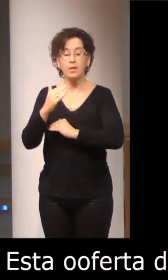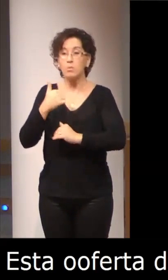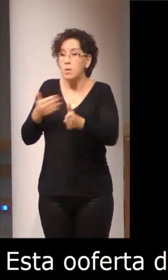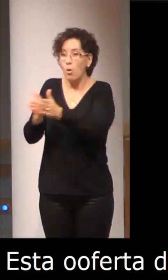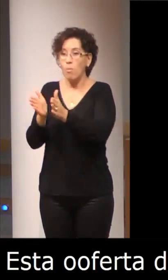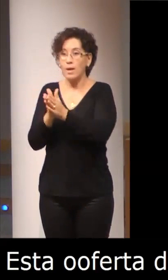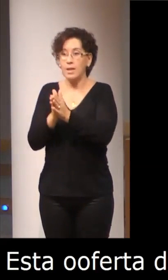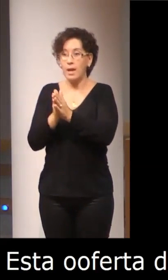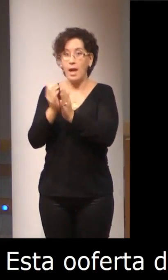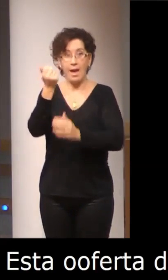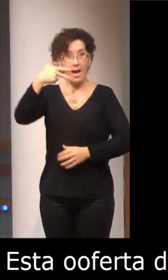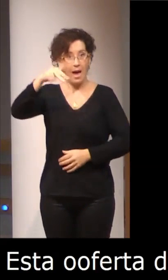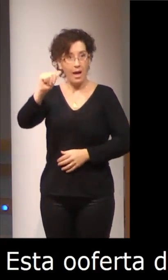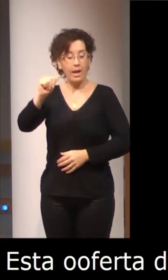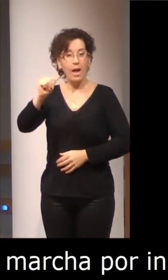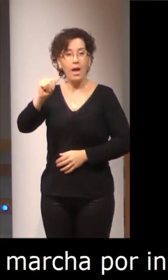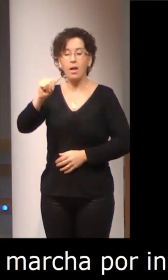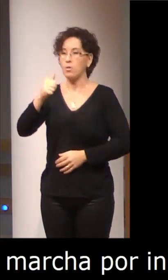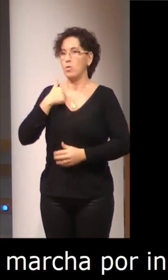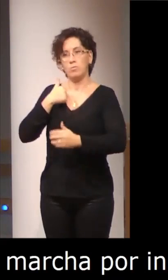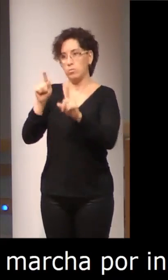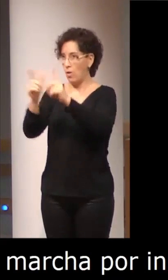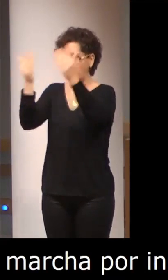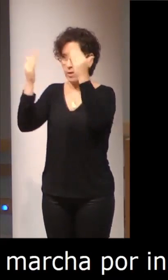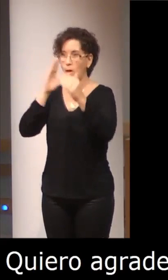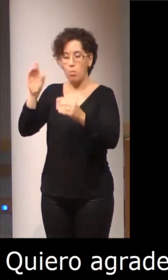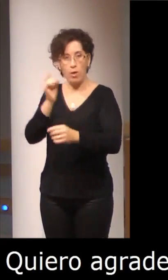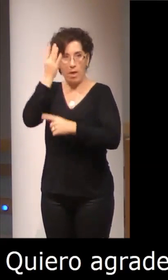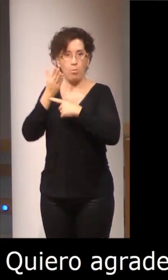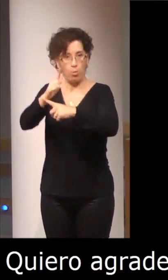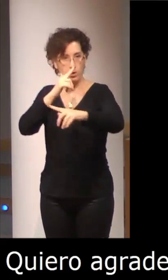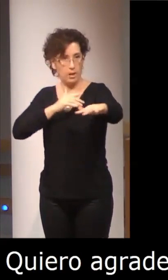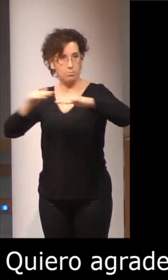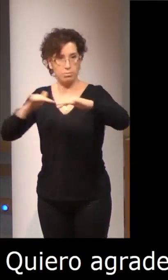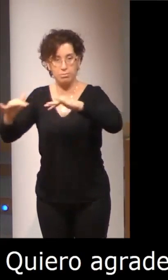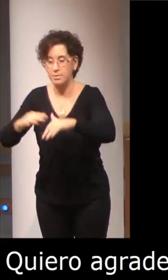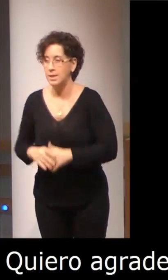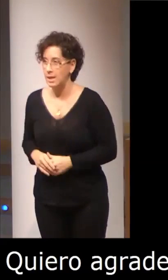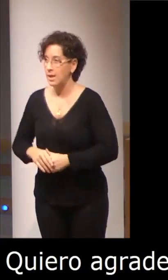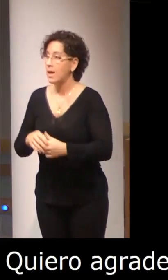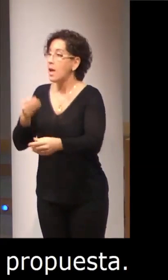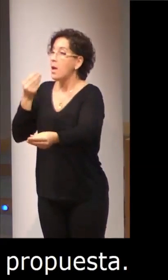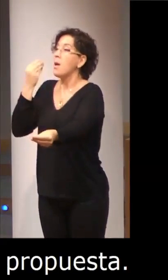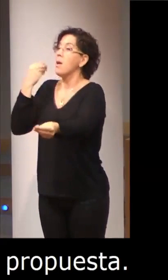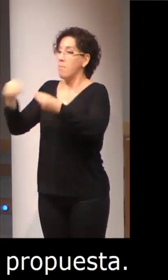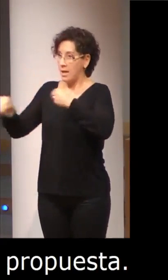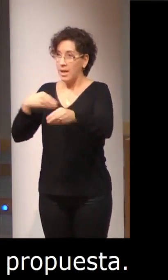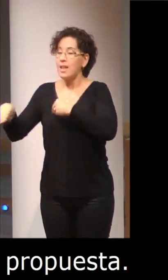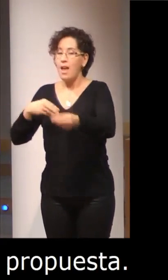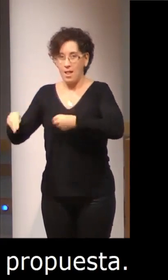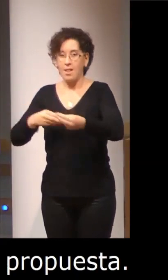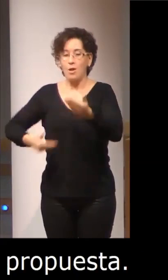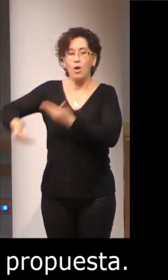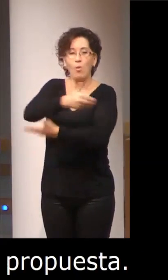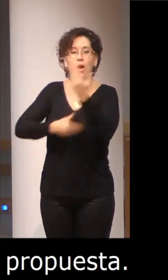esta propuesta. El material lo hemos hecho en colaboración con la Fundación